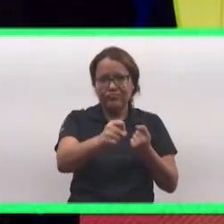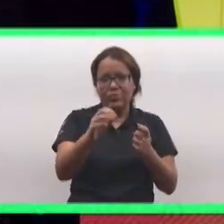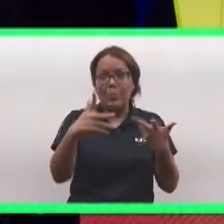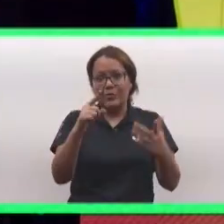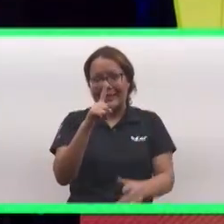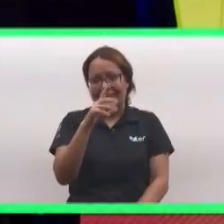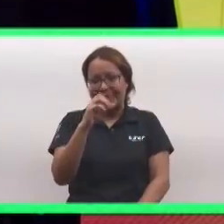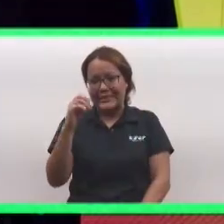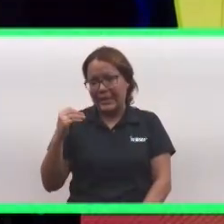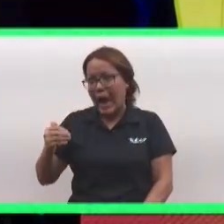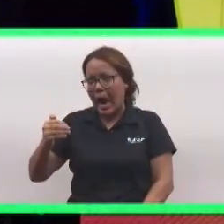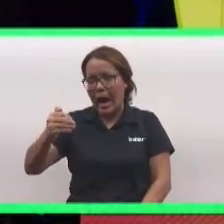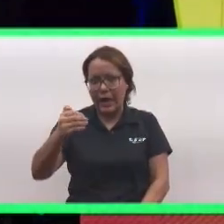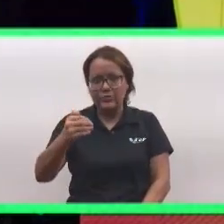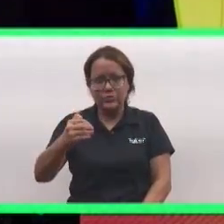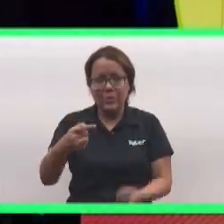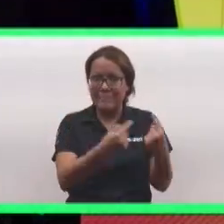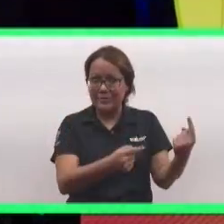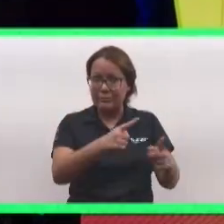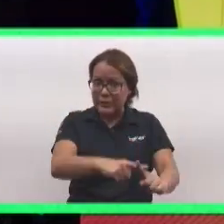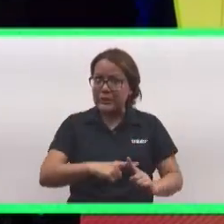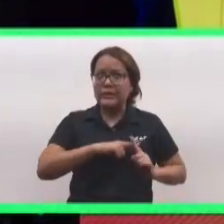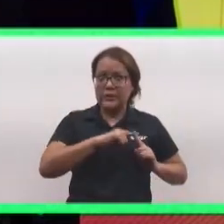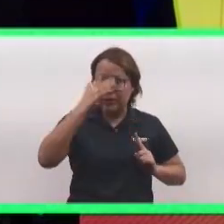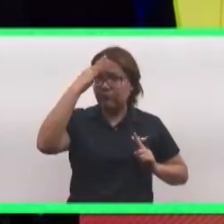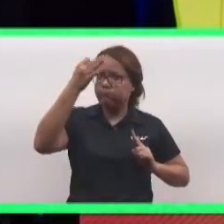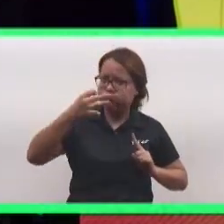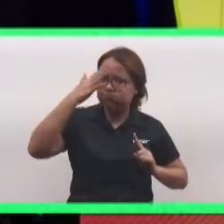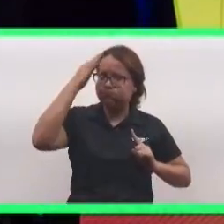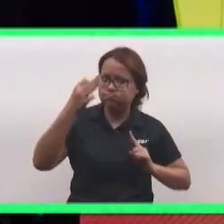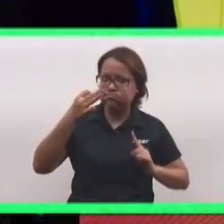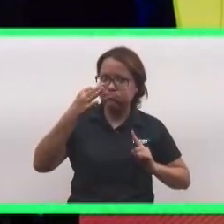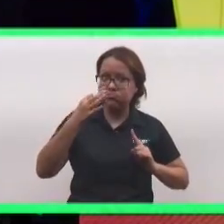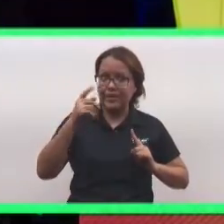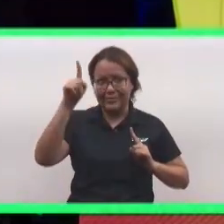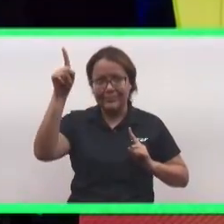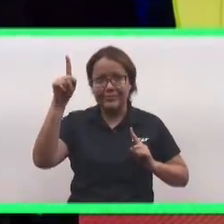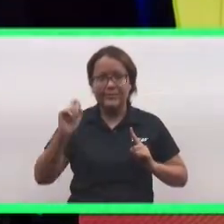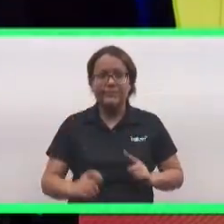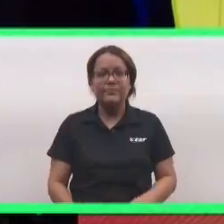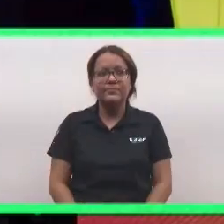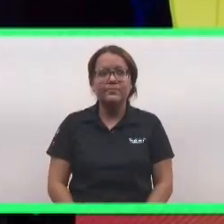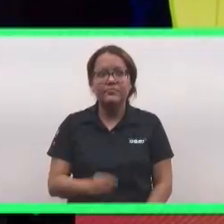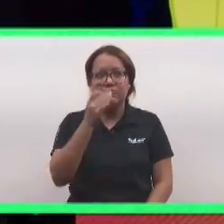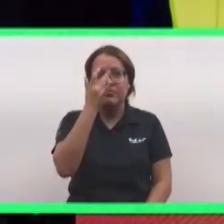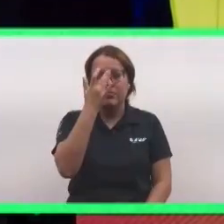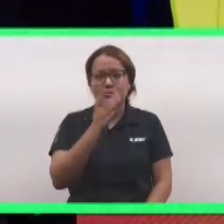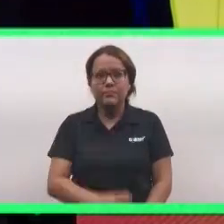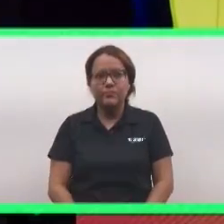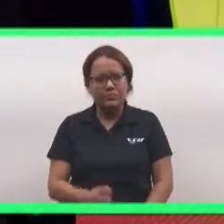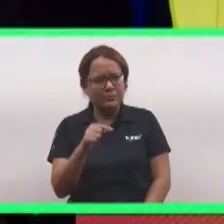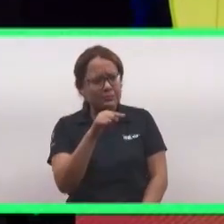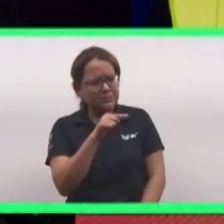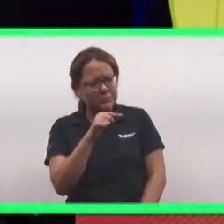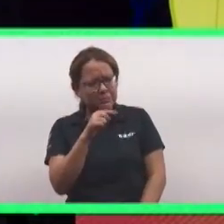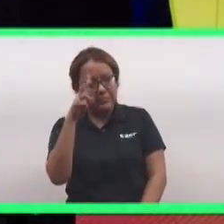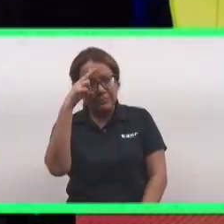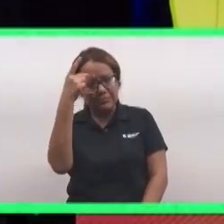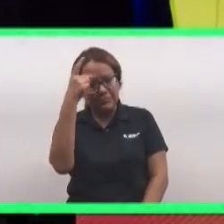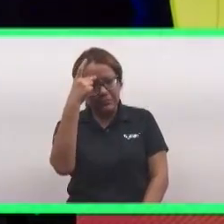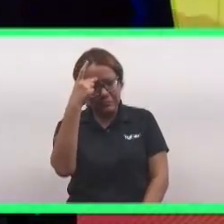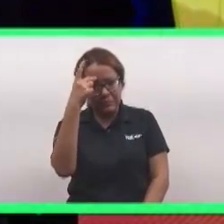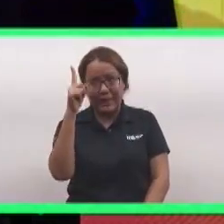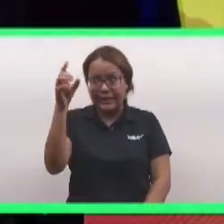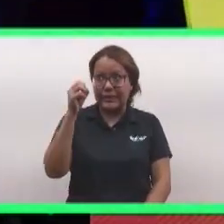existencia de la fe cristiana, o sea, de la fe en Cristo. Es de hacer notar que la fe en Cristo cambia todas